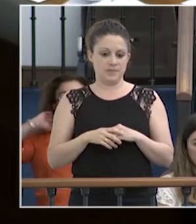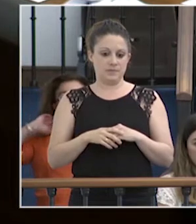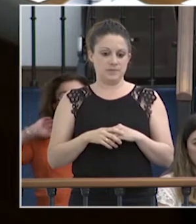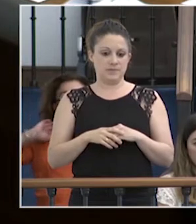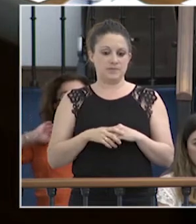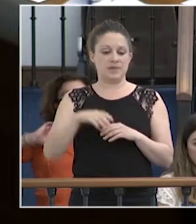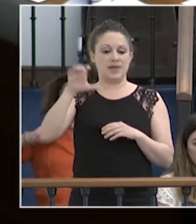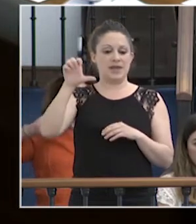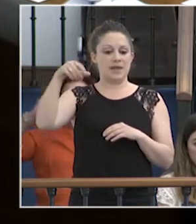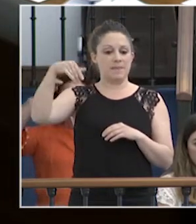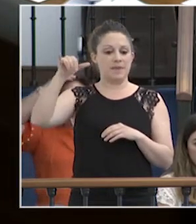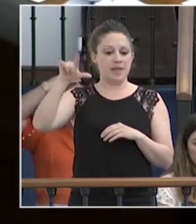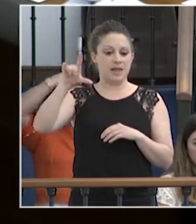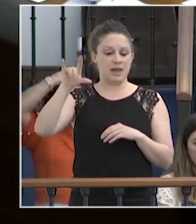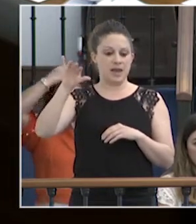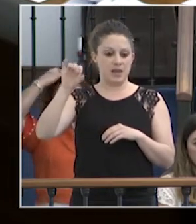don Emilio Bravo Peña,